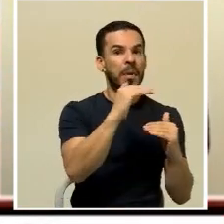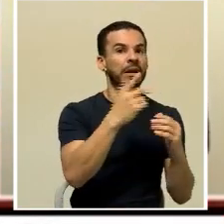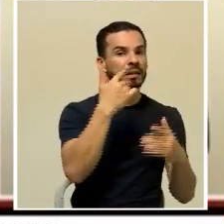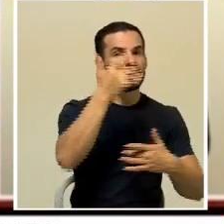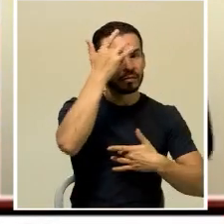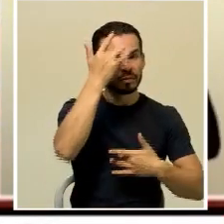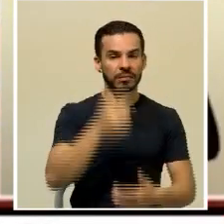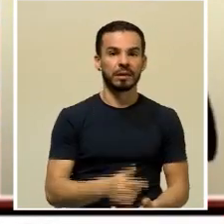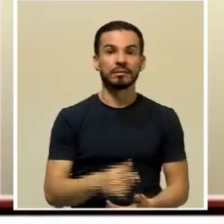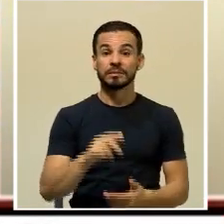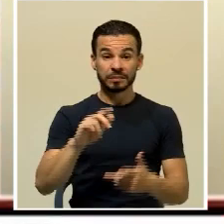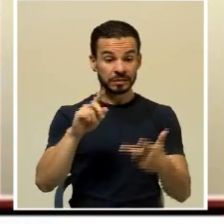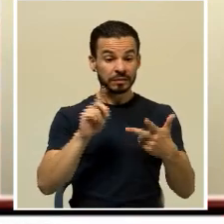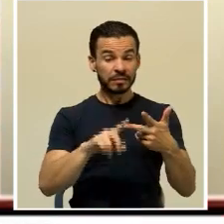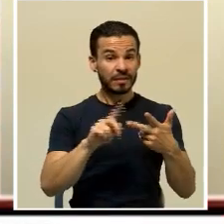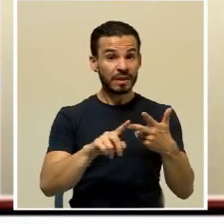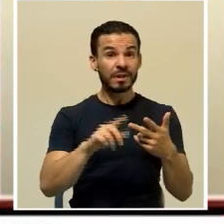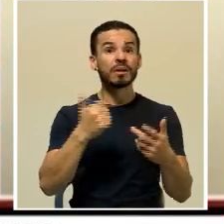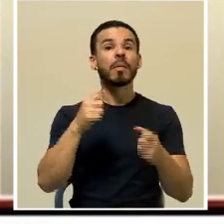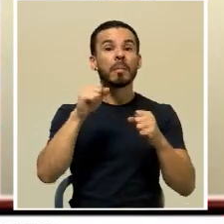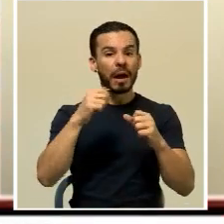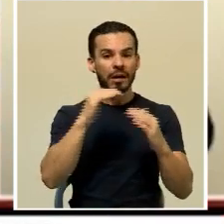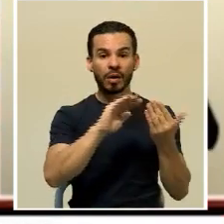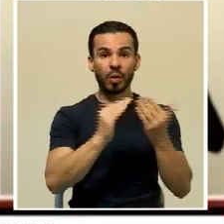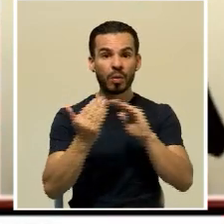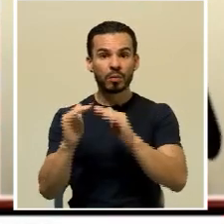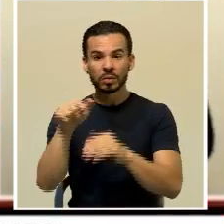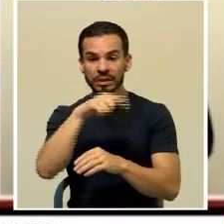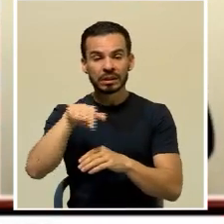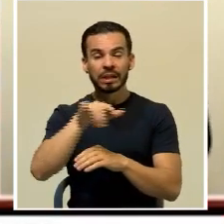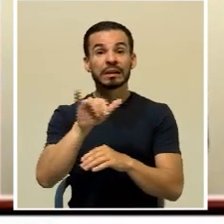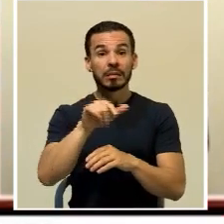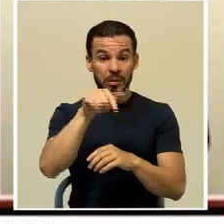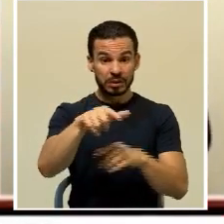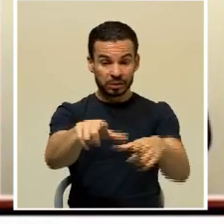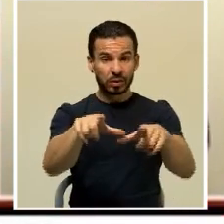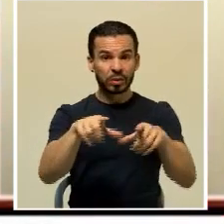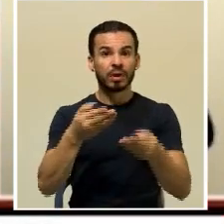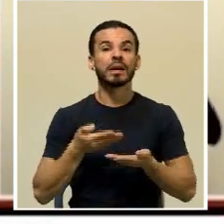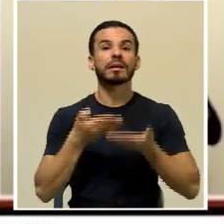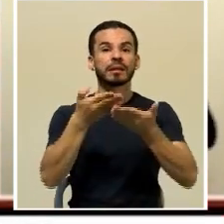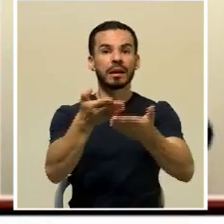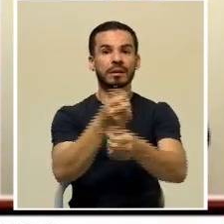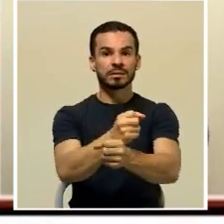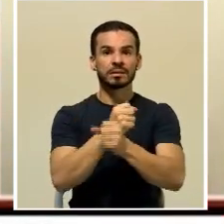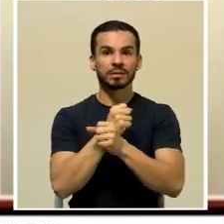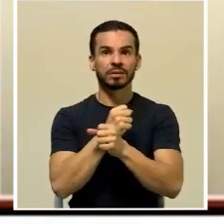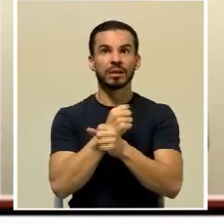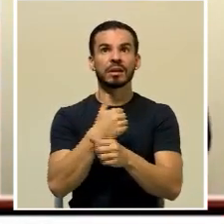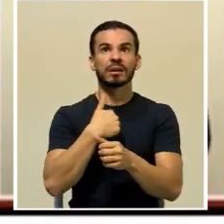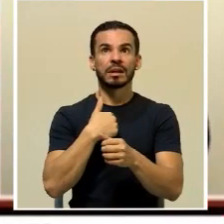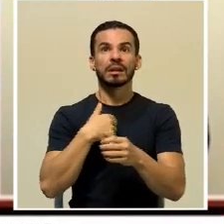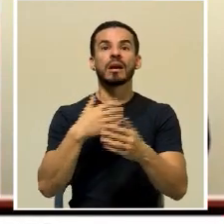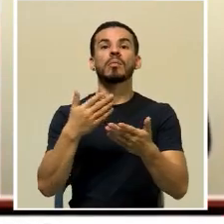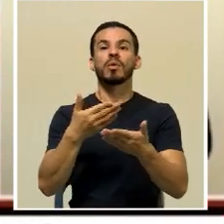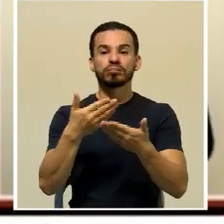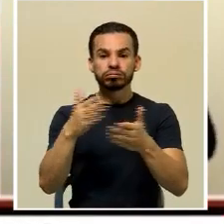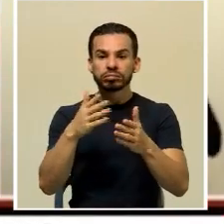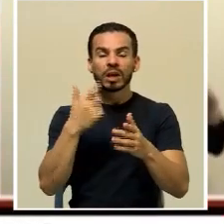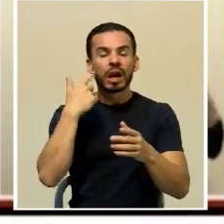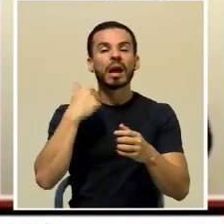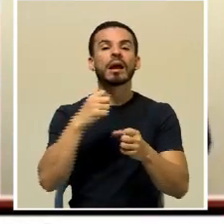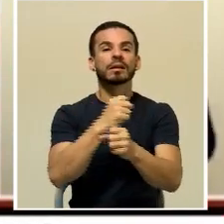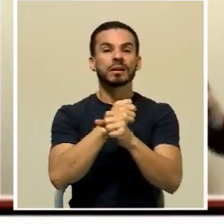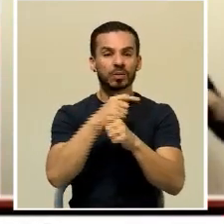de enfermar. Y en tercera instancia, para la comunidad, porque estos sitios ofrecen seguridad. Tenemos disposición para